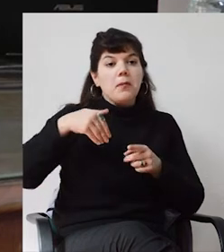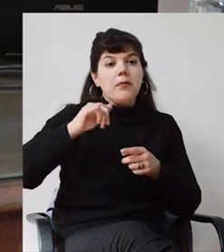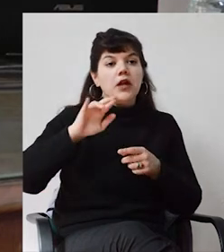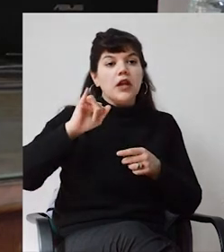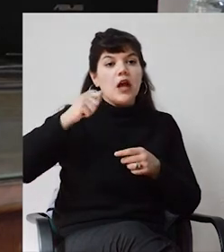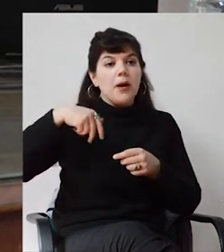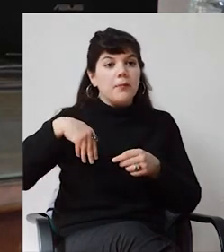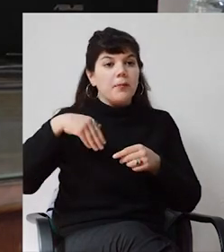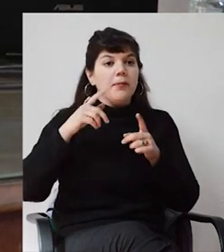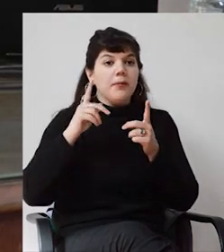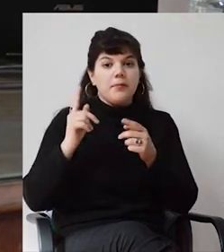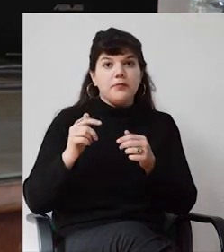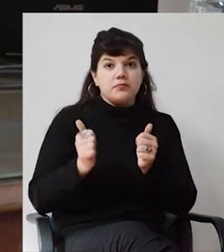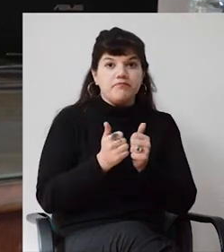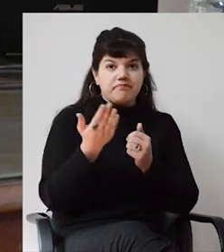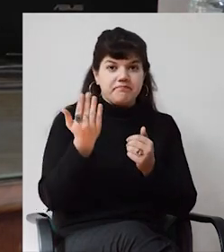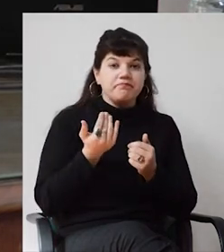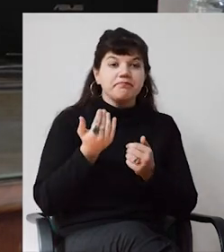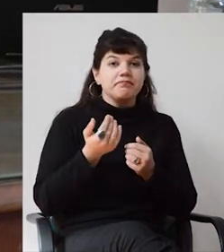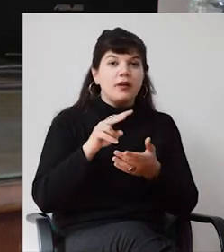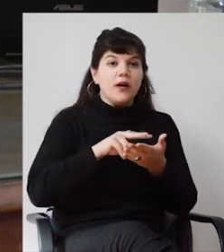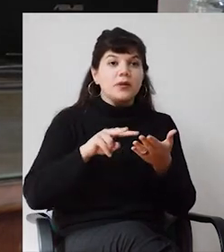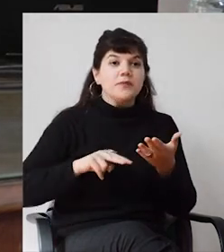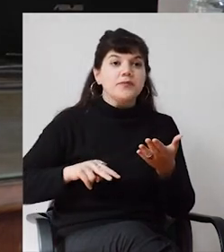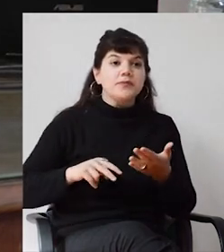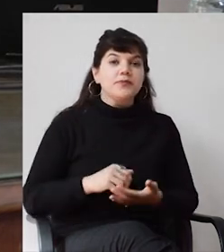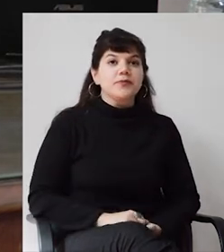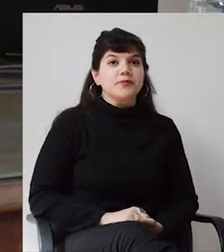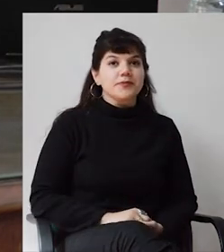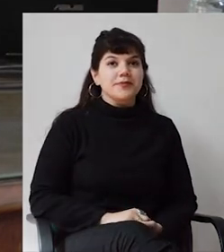de Miriam. Así que vení, arrímate.